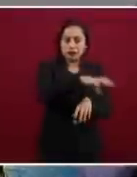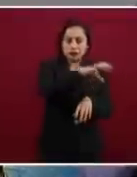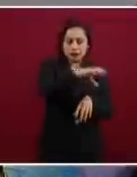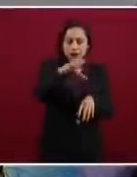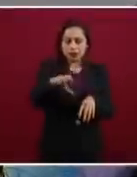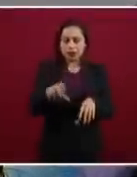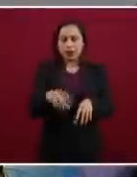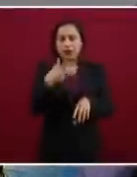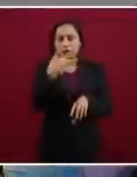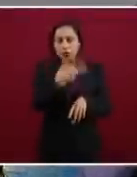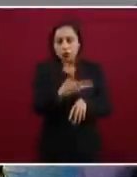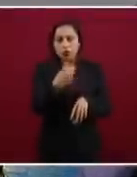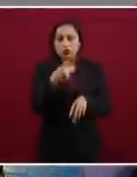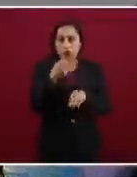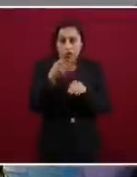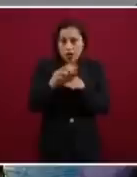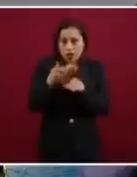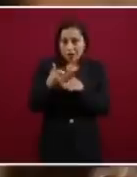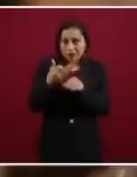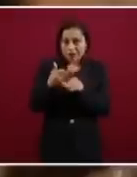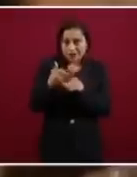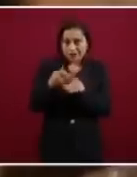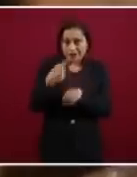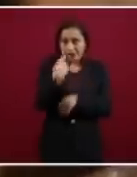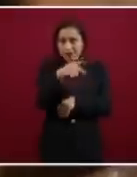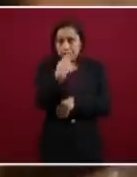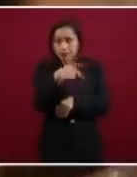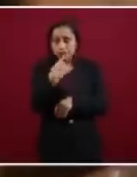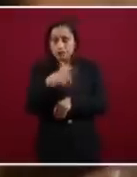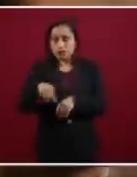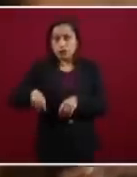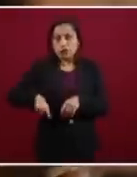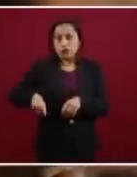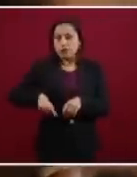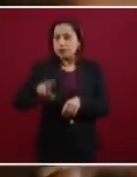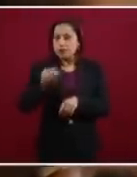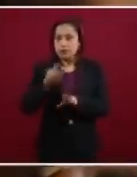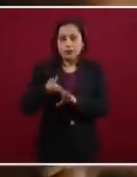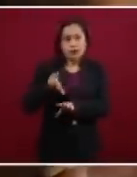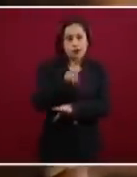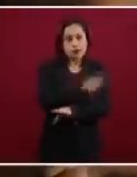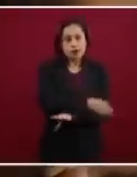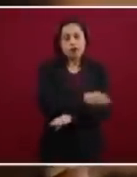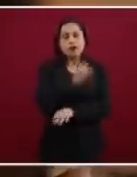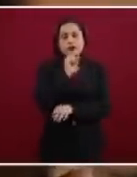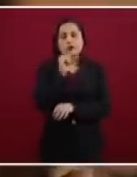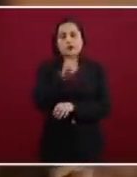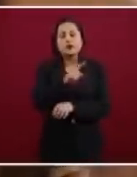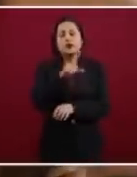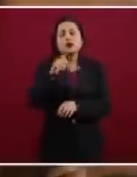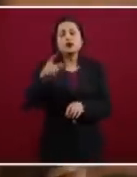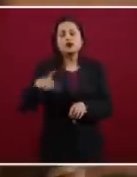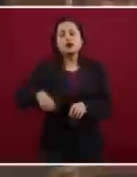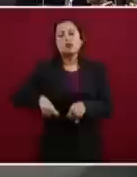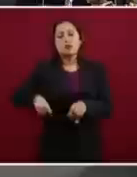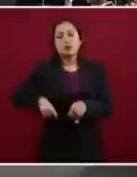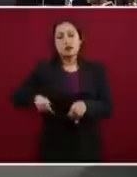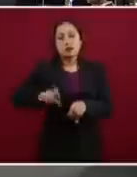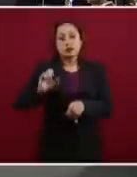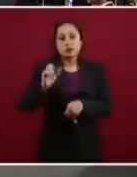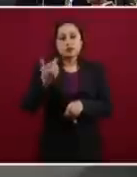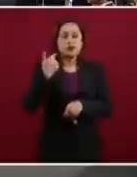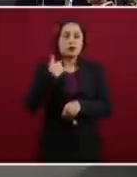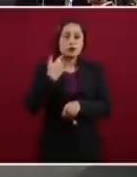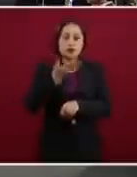el sexenio de la de la gobernadora claudia pávlovich pero también se inició en el sexenio de guillermo padrés y desde ya llevan diez